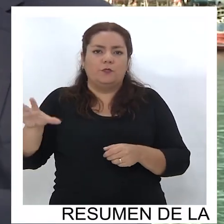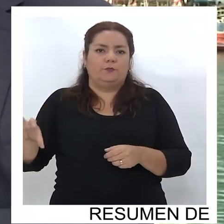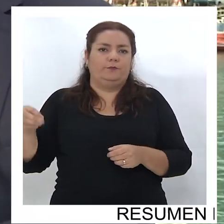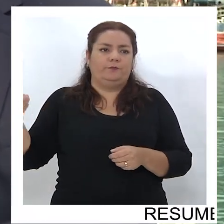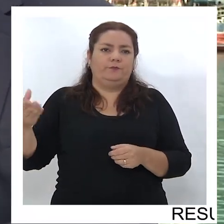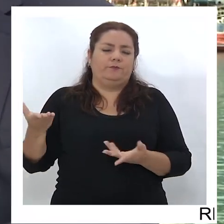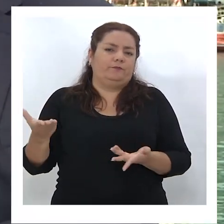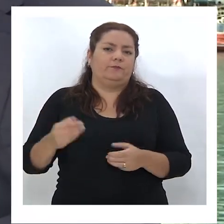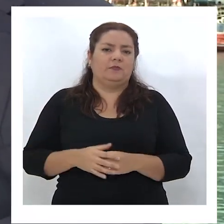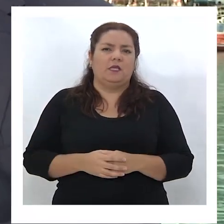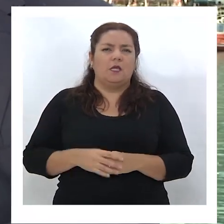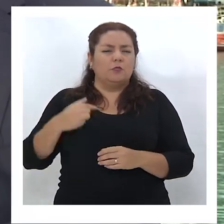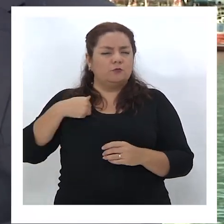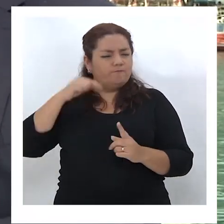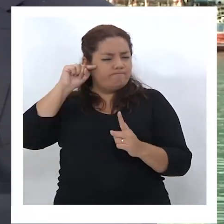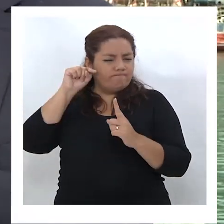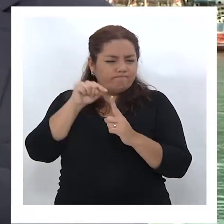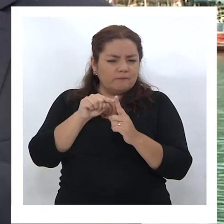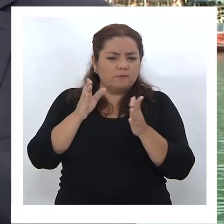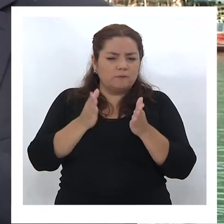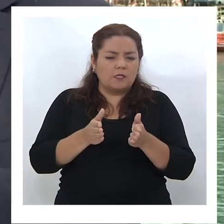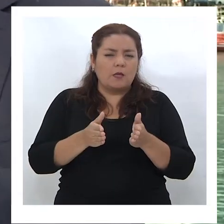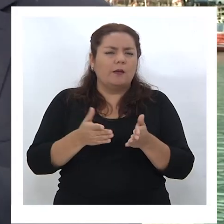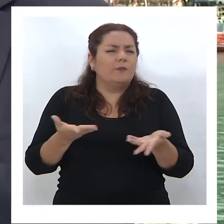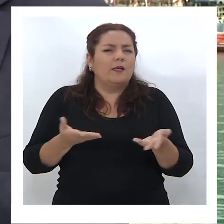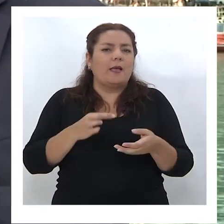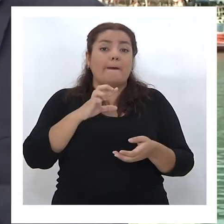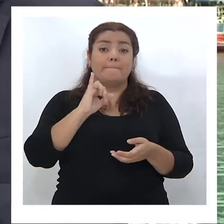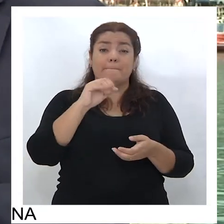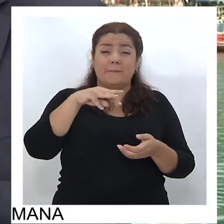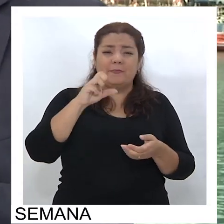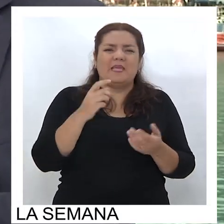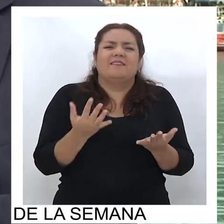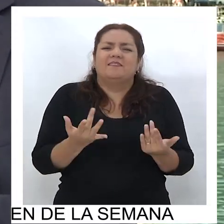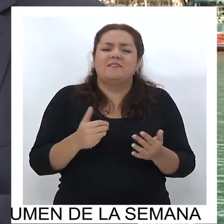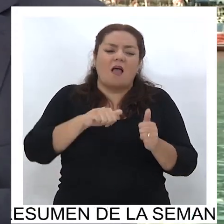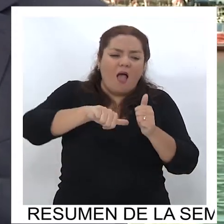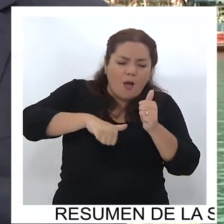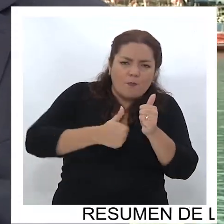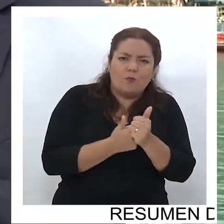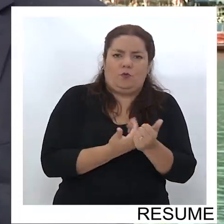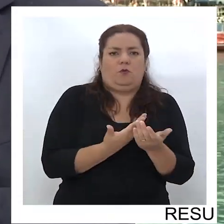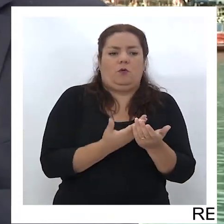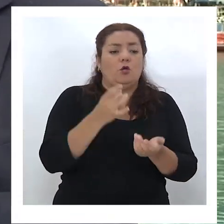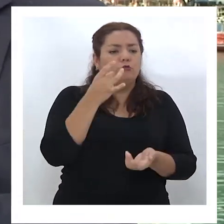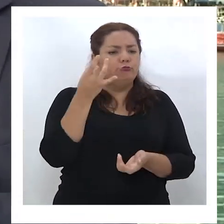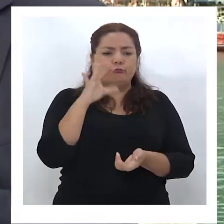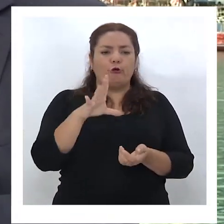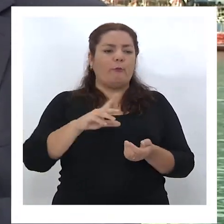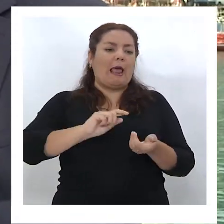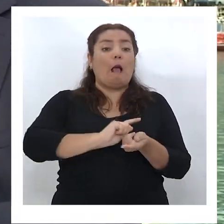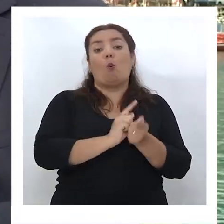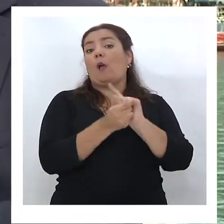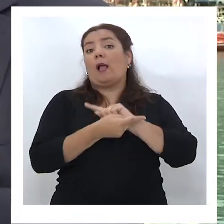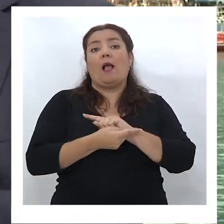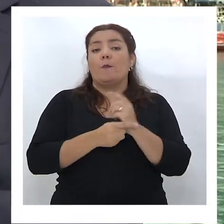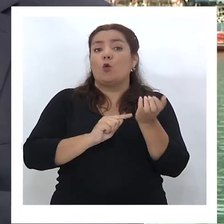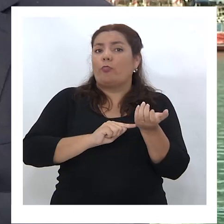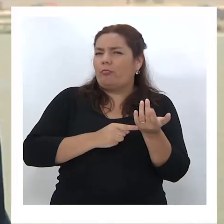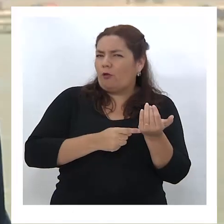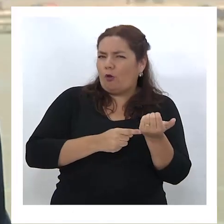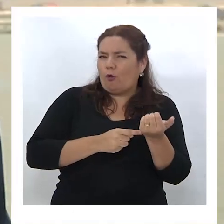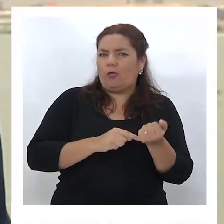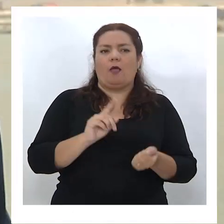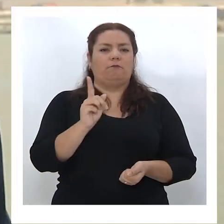centra en las pymes. ¿Por qué, Reinaldo? Porque las pymes necesitan apoyo, no solamente para hacer el cambio de tecnología, muchas veces esto requiere